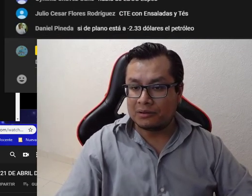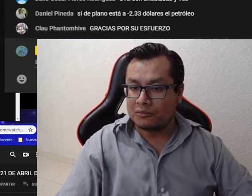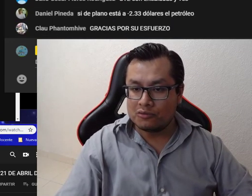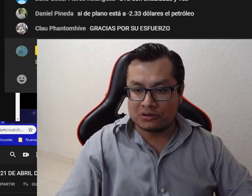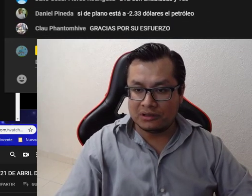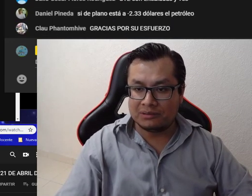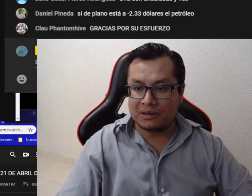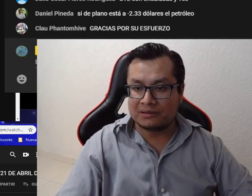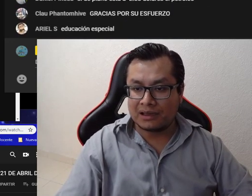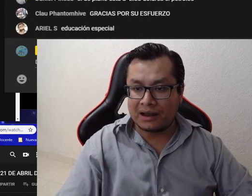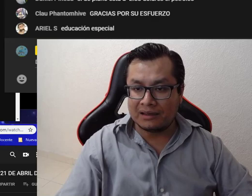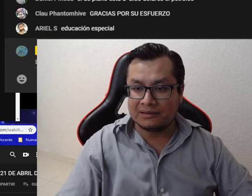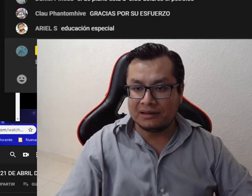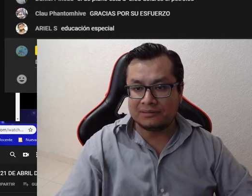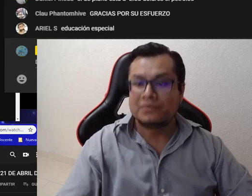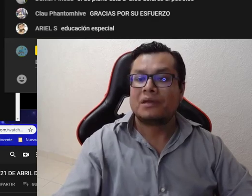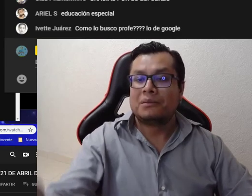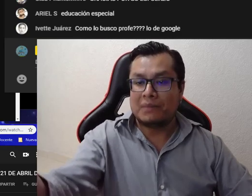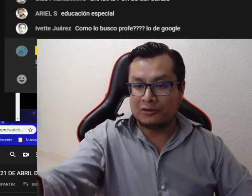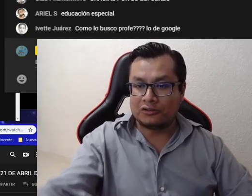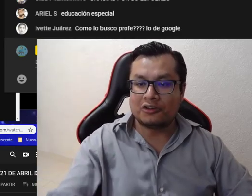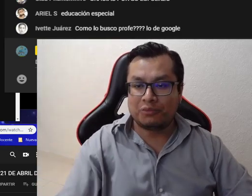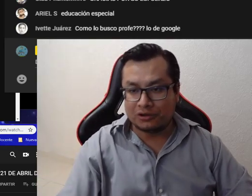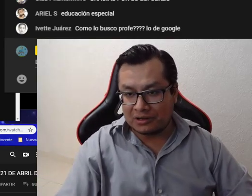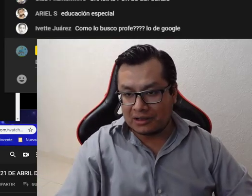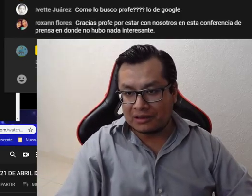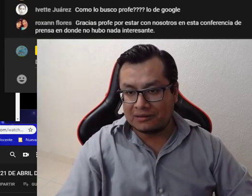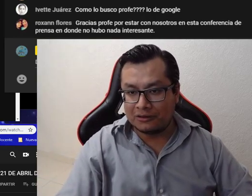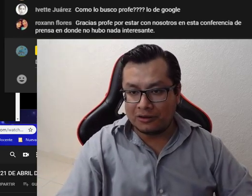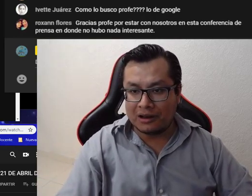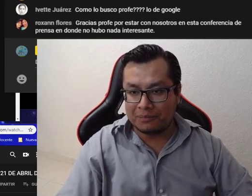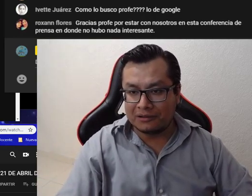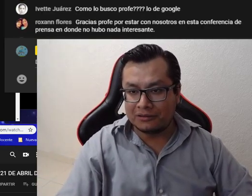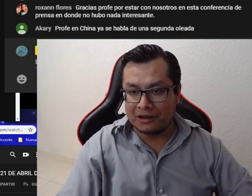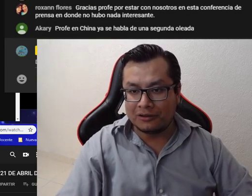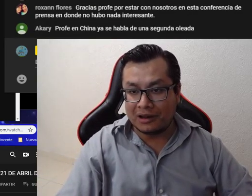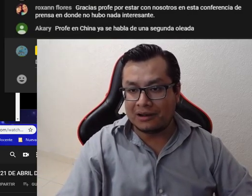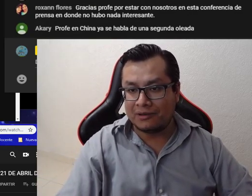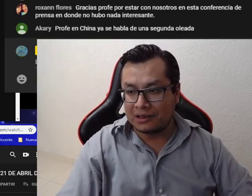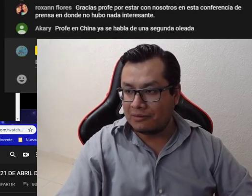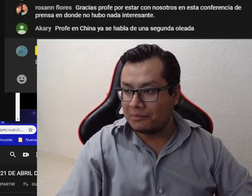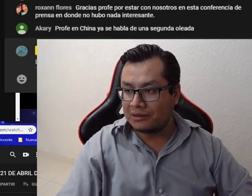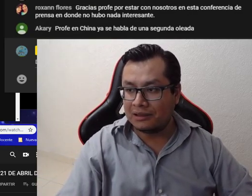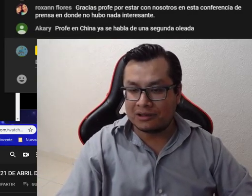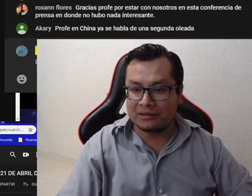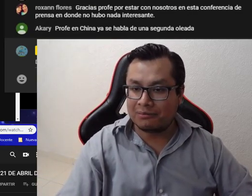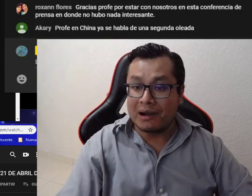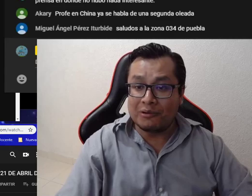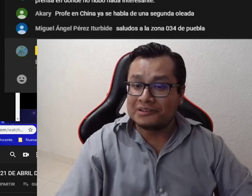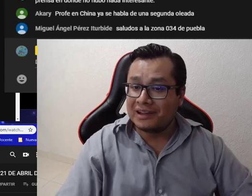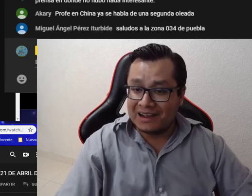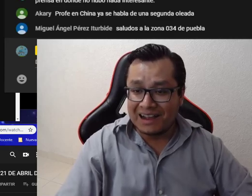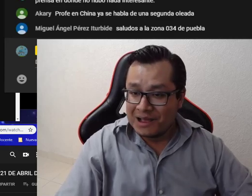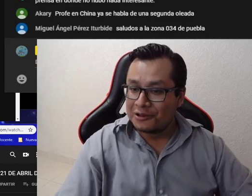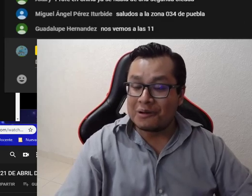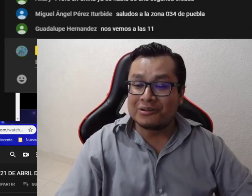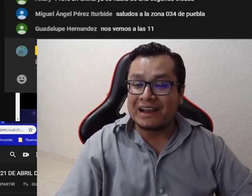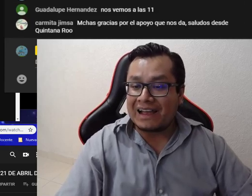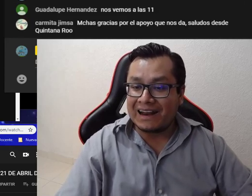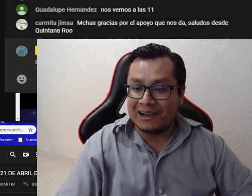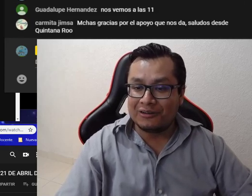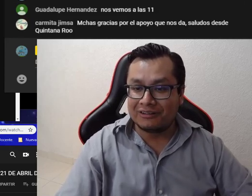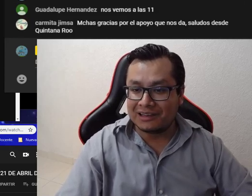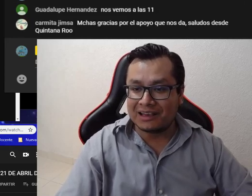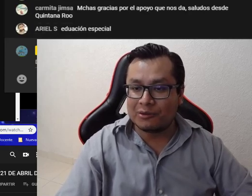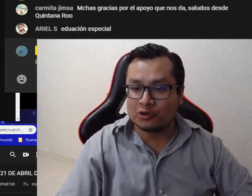tener también muchísimas carencias. Menos 2.33 el precio del dólar, efectivamente. O sea, nos vamos